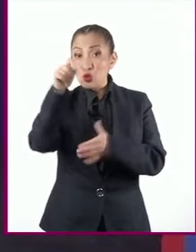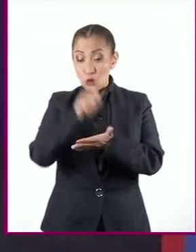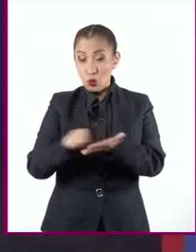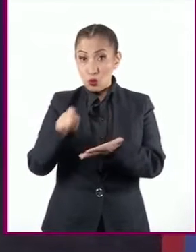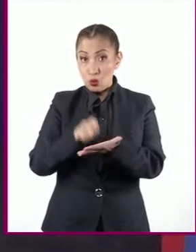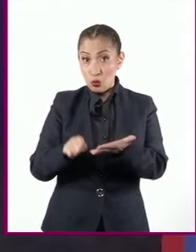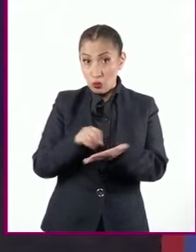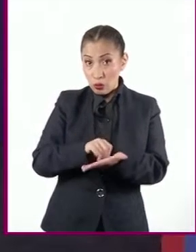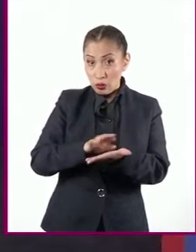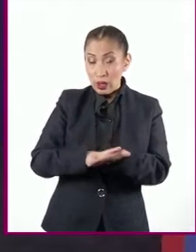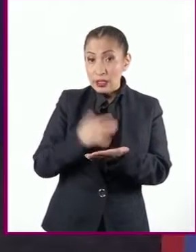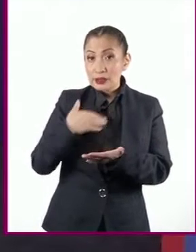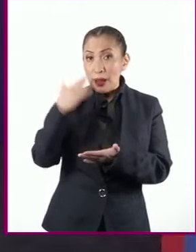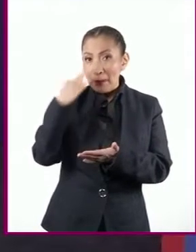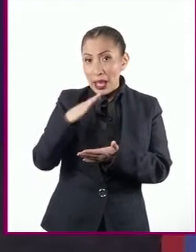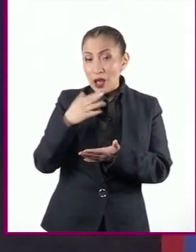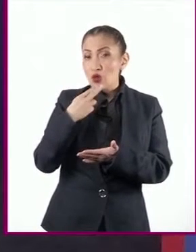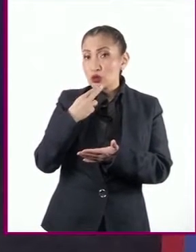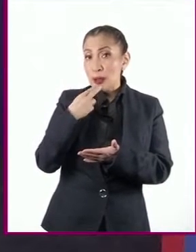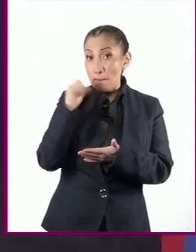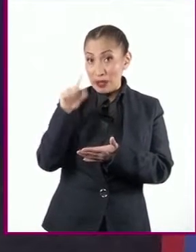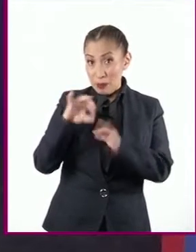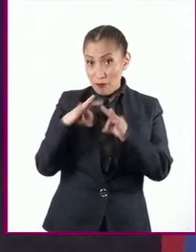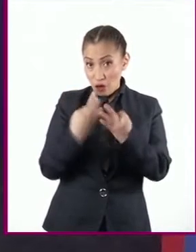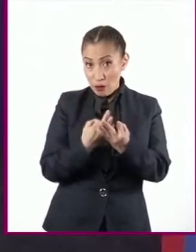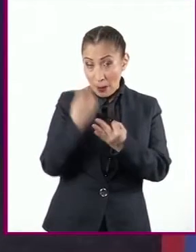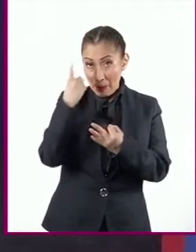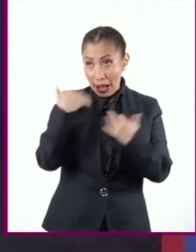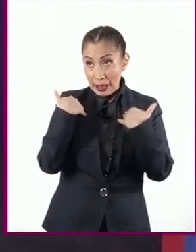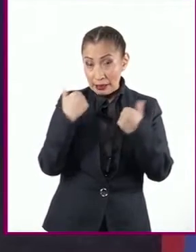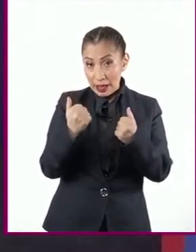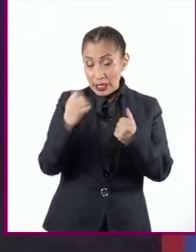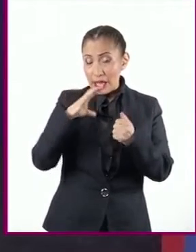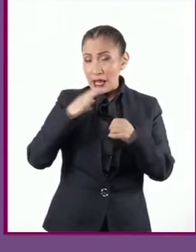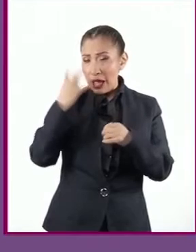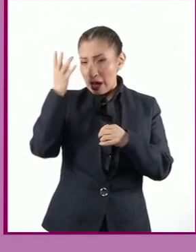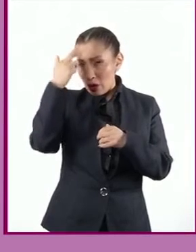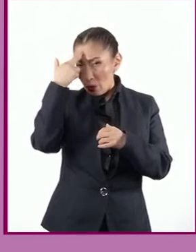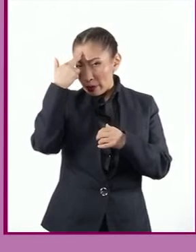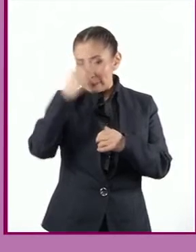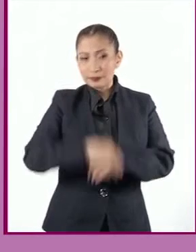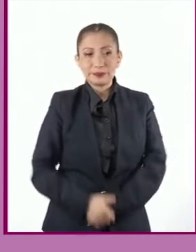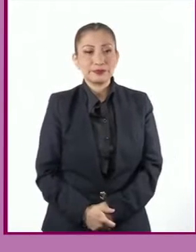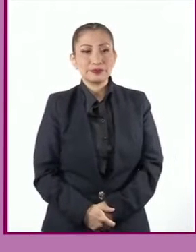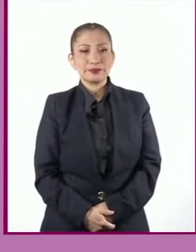nota de ellas para saber si ya hacen uso de ellas o si pueden comenzar a integrarlas.